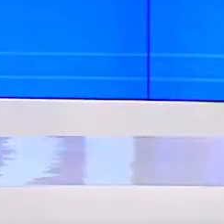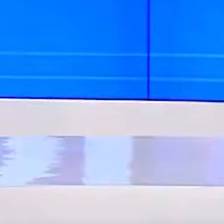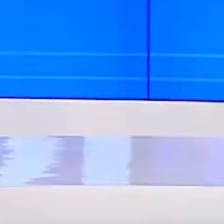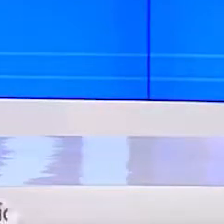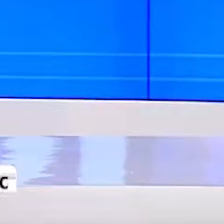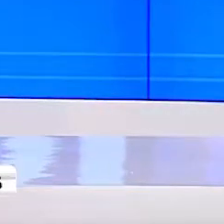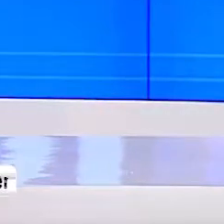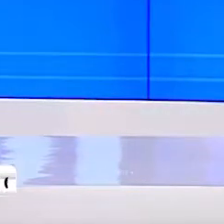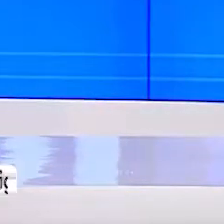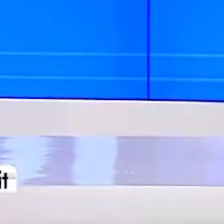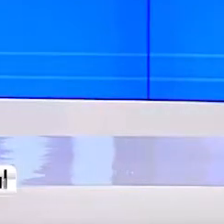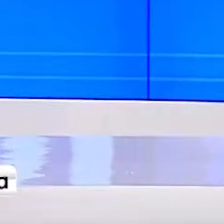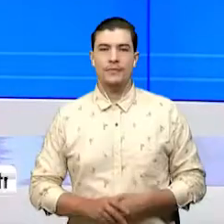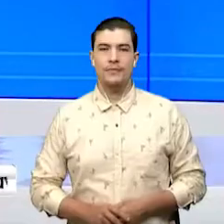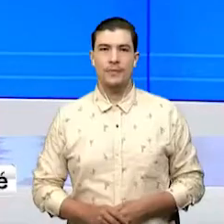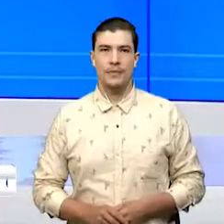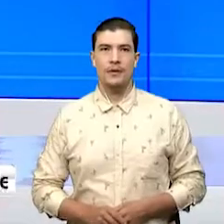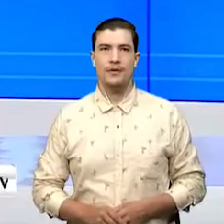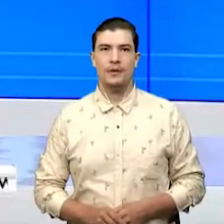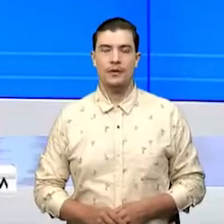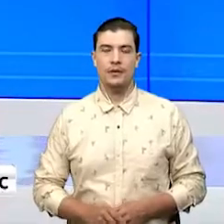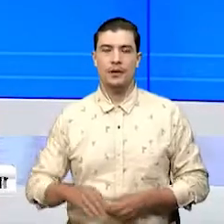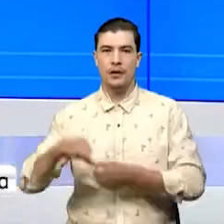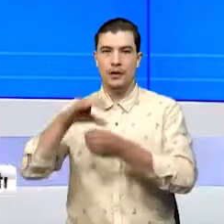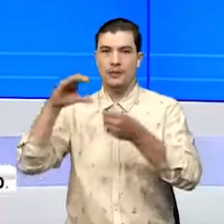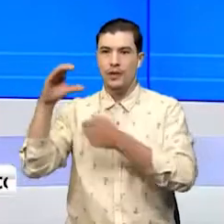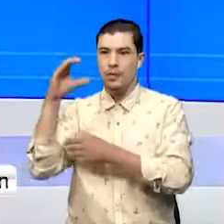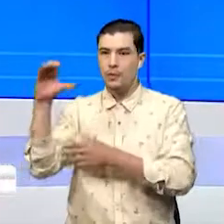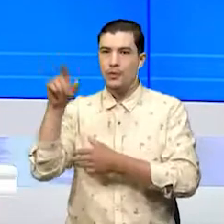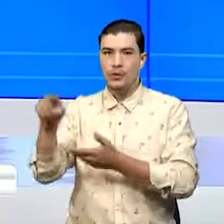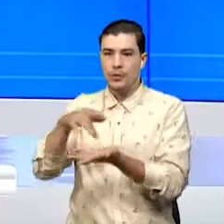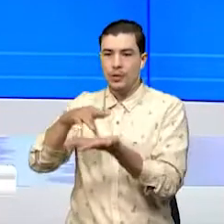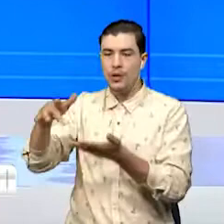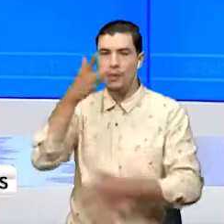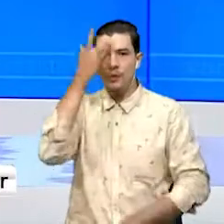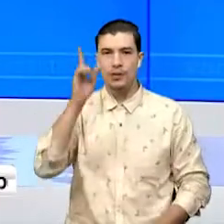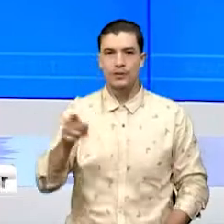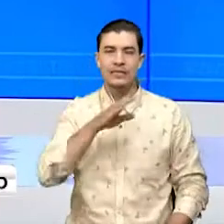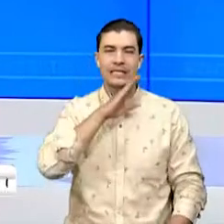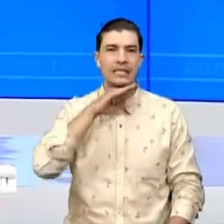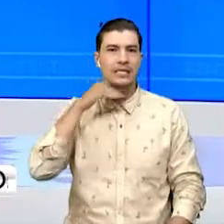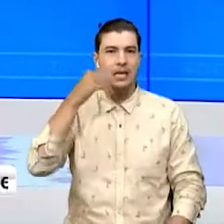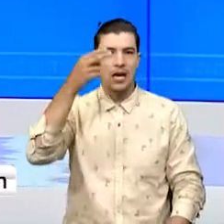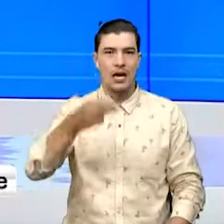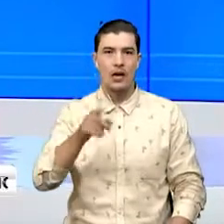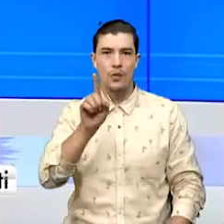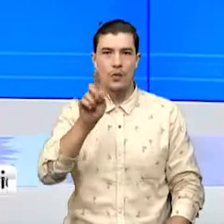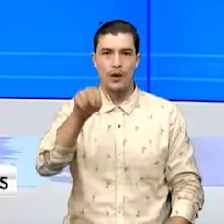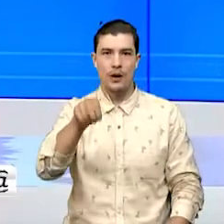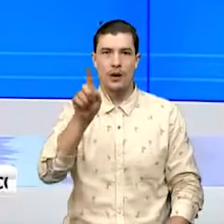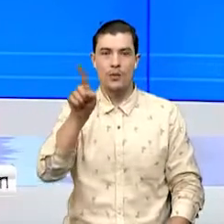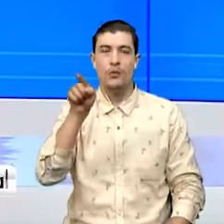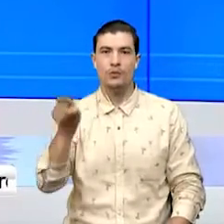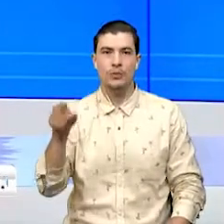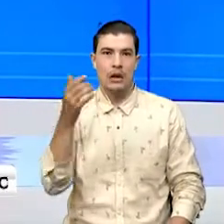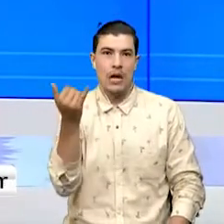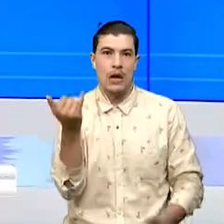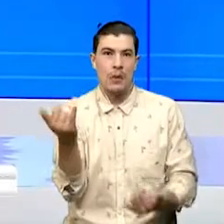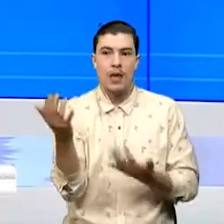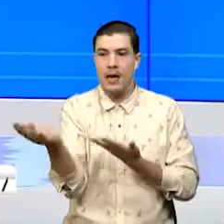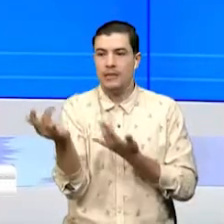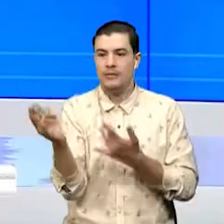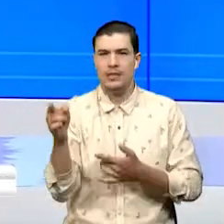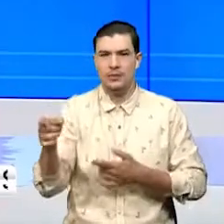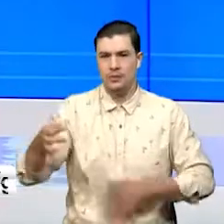mucha atención que en la ciudad de cúcuta se ha generado una alarma por los casos de h1n1 en la ciudad aún se está a la espera que se